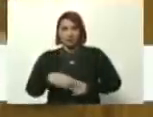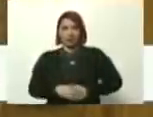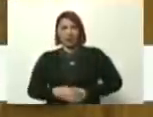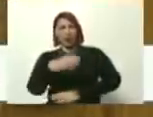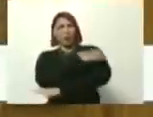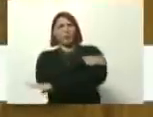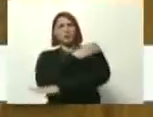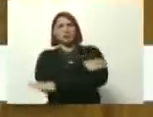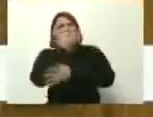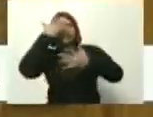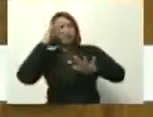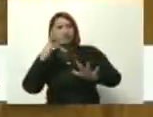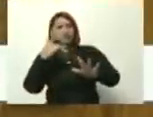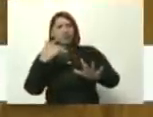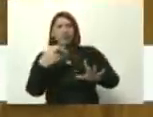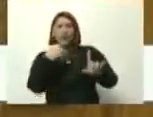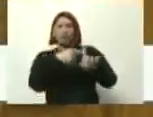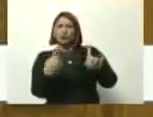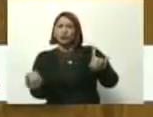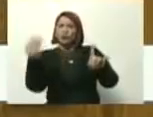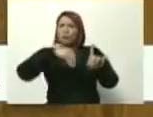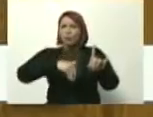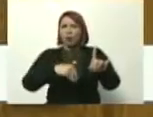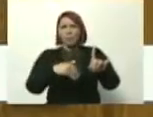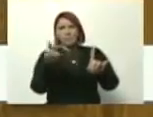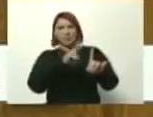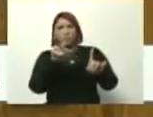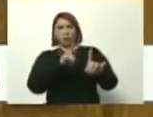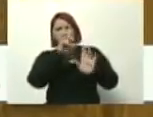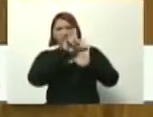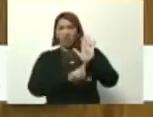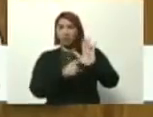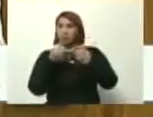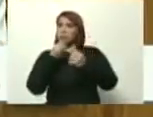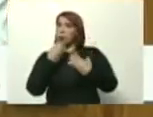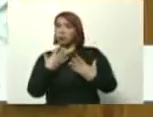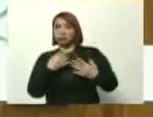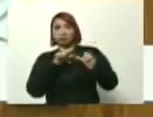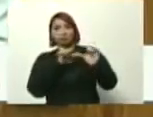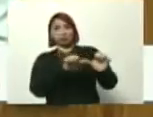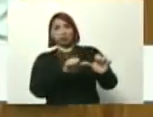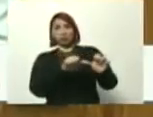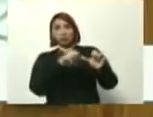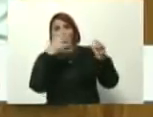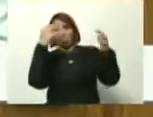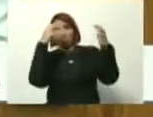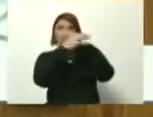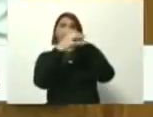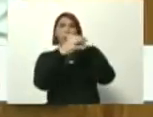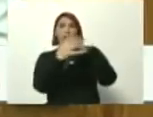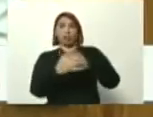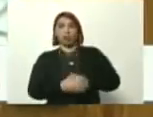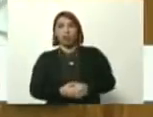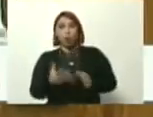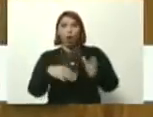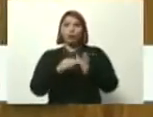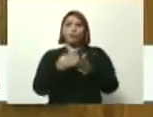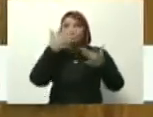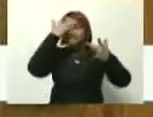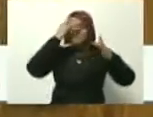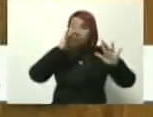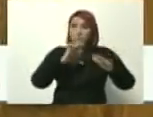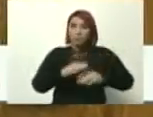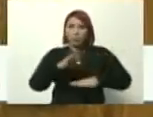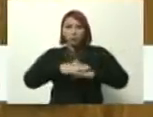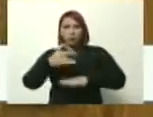extremista pretende sumar a Venezuela a esa lista. Bueno, quedarán frustrados nuevamente en sus intenciones y sus pretensiones,